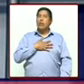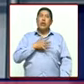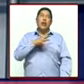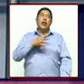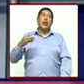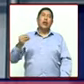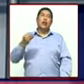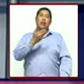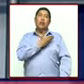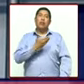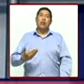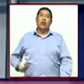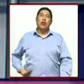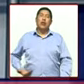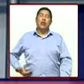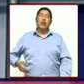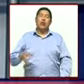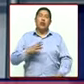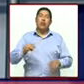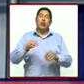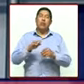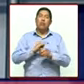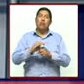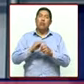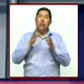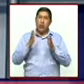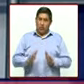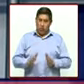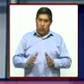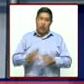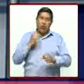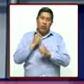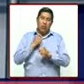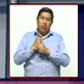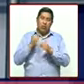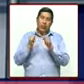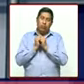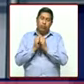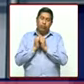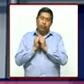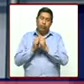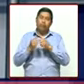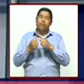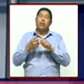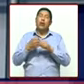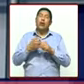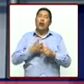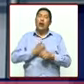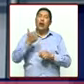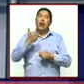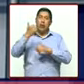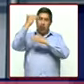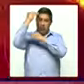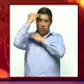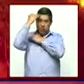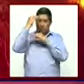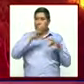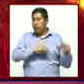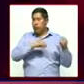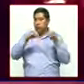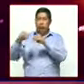la cabeza del presidente, el gabinete en pleno está trabajando de manera mancomunada desde Santa Cruz.